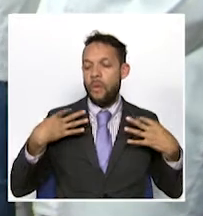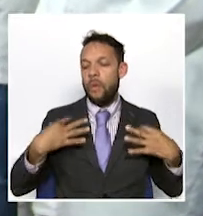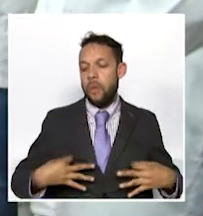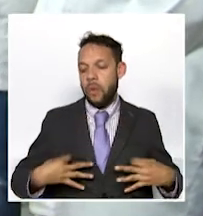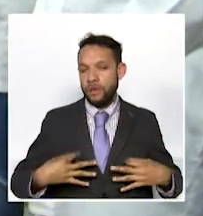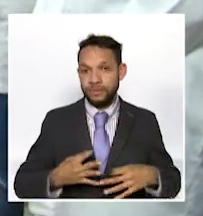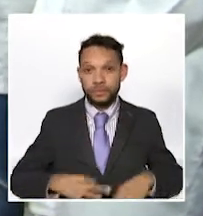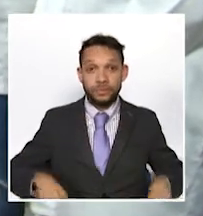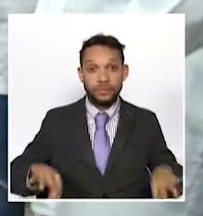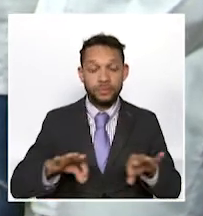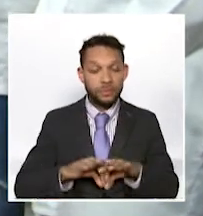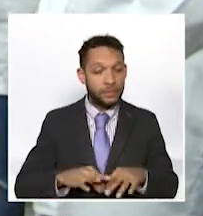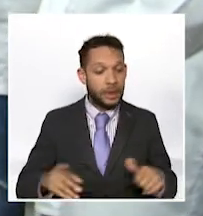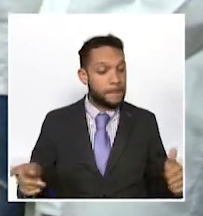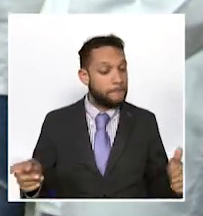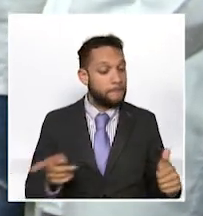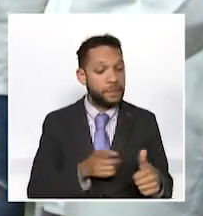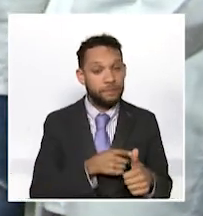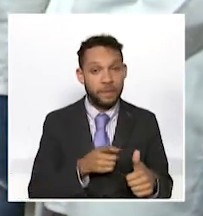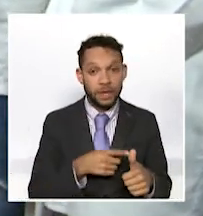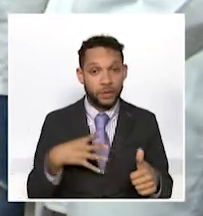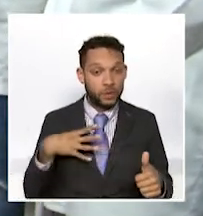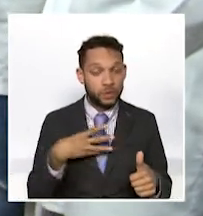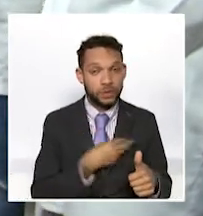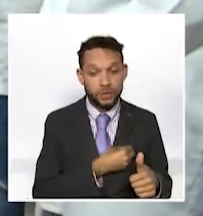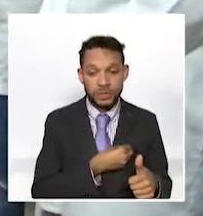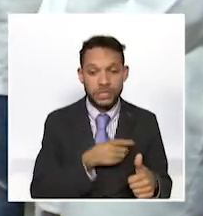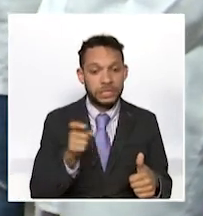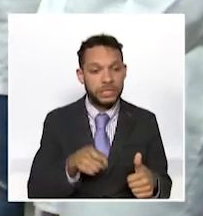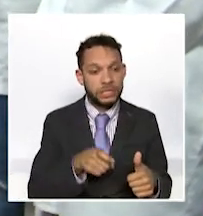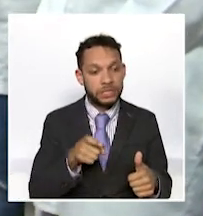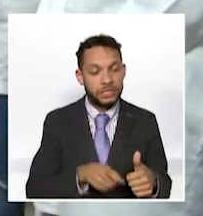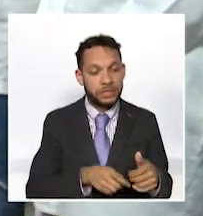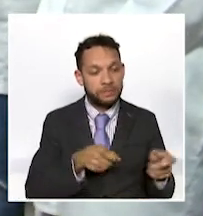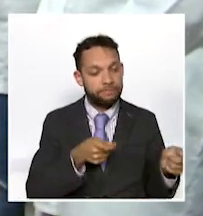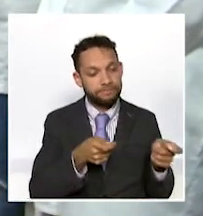Bueno, ¿qué es lo primero que hacemos? ¿Cuál es el procedimiento